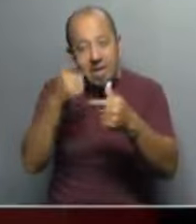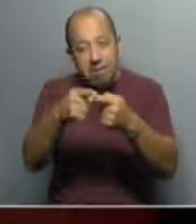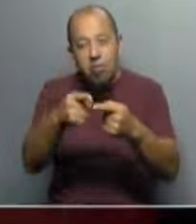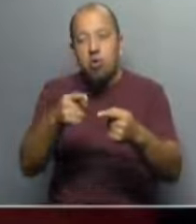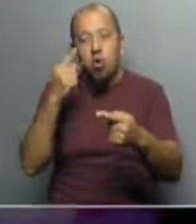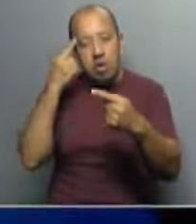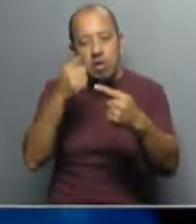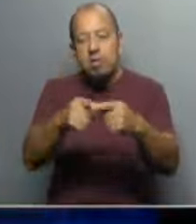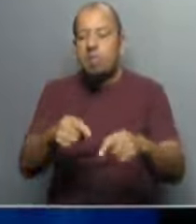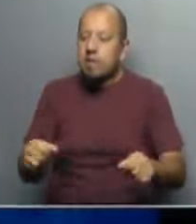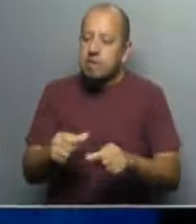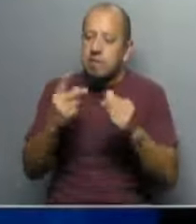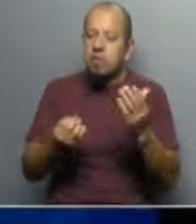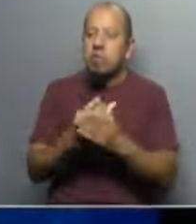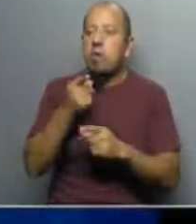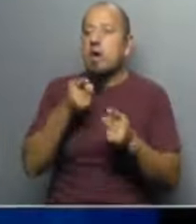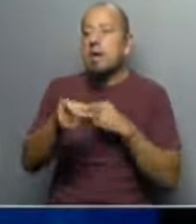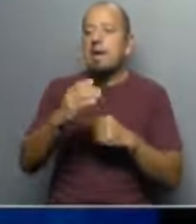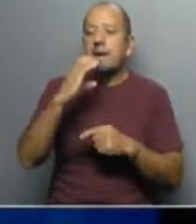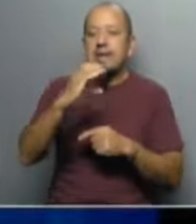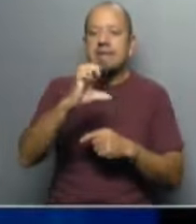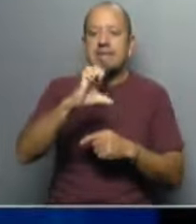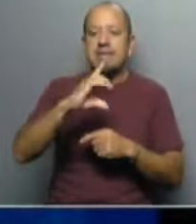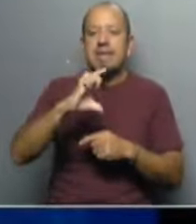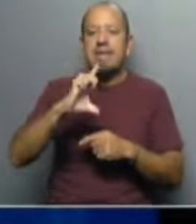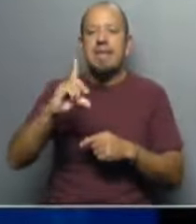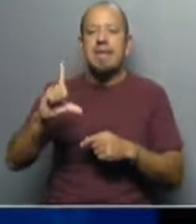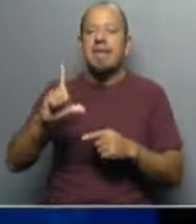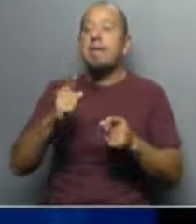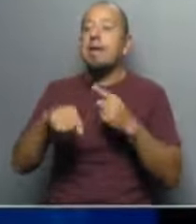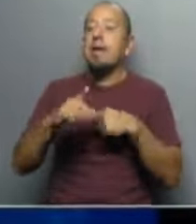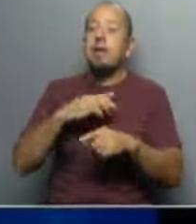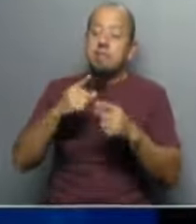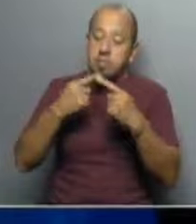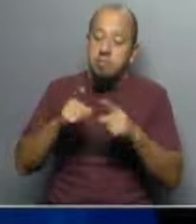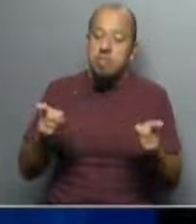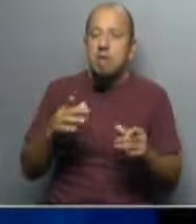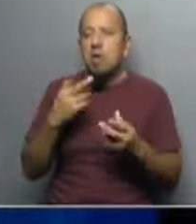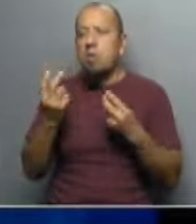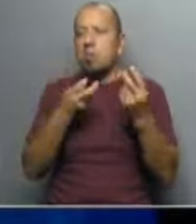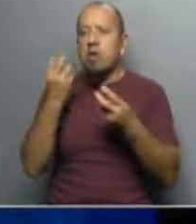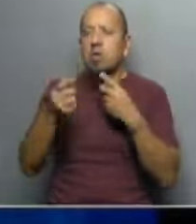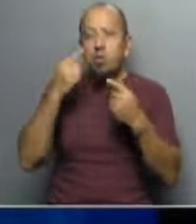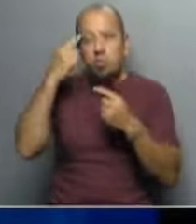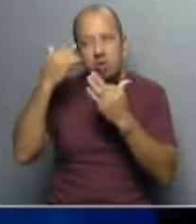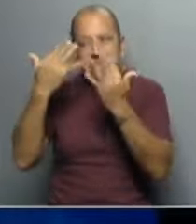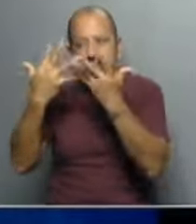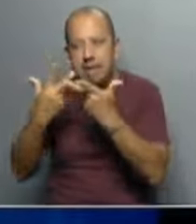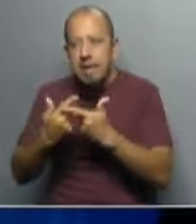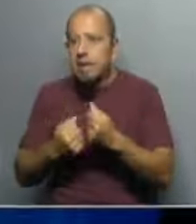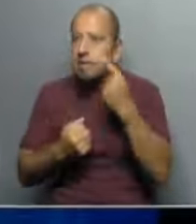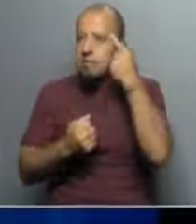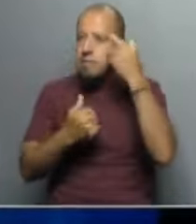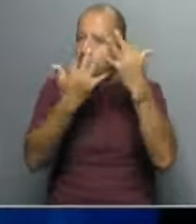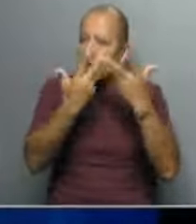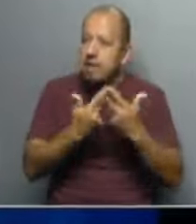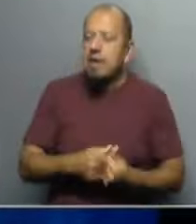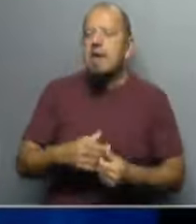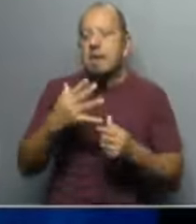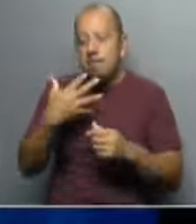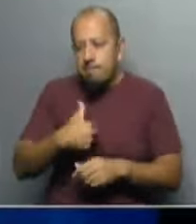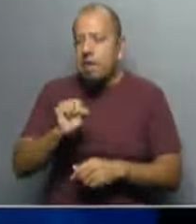nuevo y distinto. Acá funciona un CEDEL, acá puede funcionar otro tipo de estrategia, ir buscando también cómo ayudar a la gente, porque cuanto más podamos hacer,